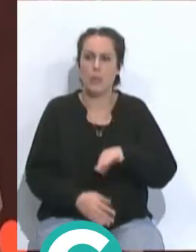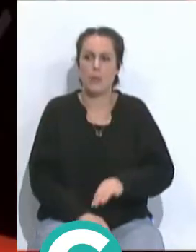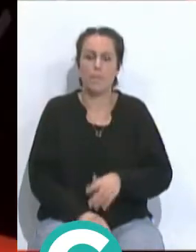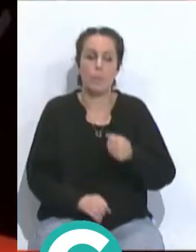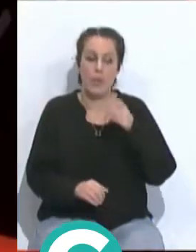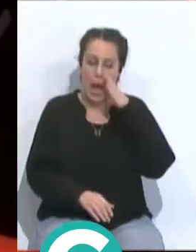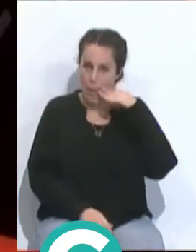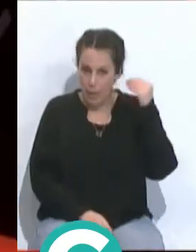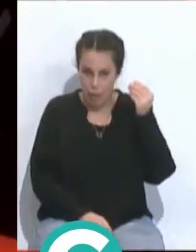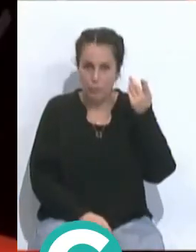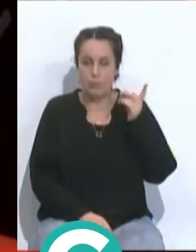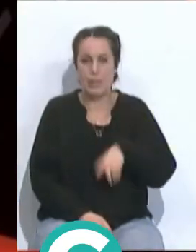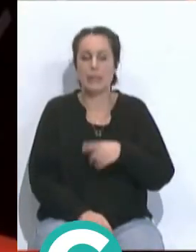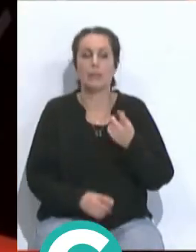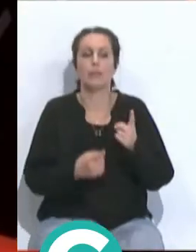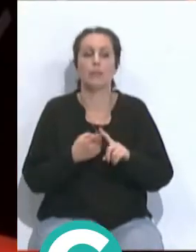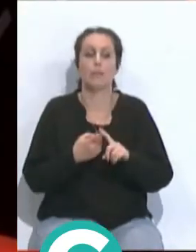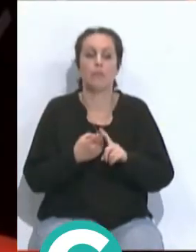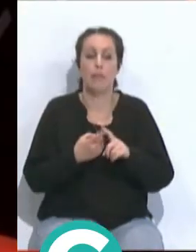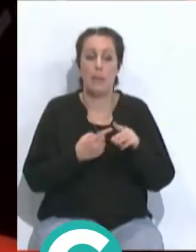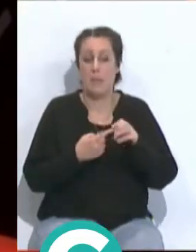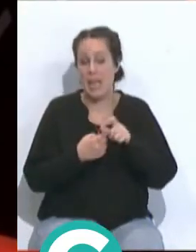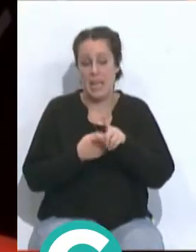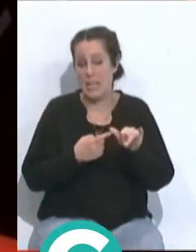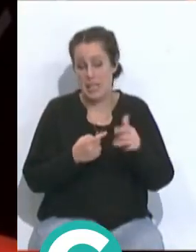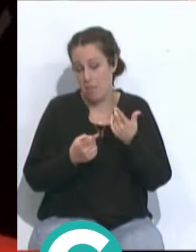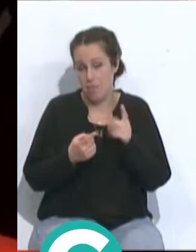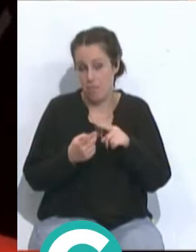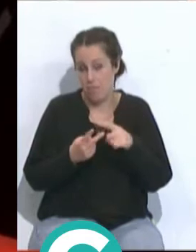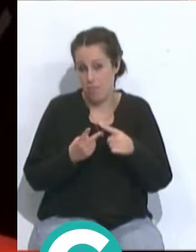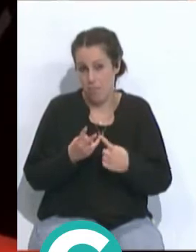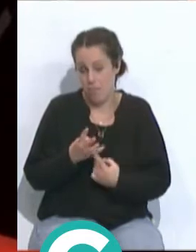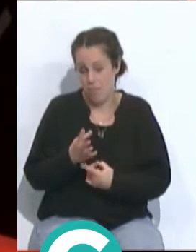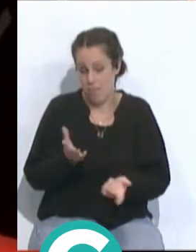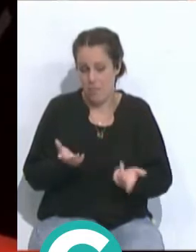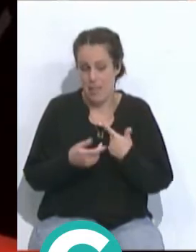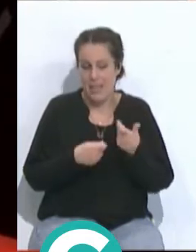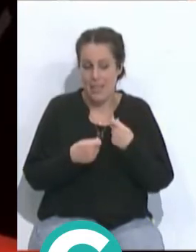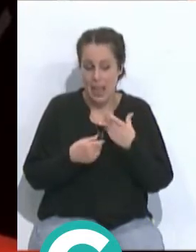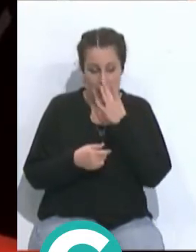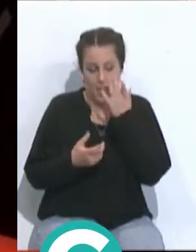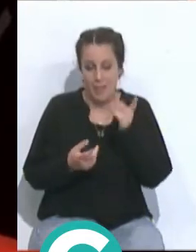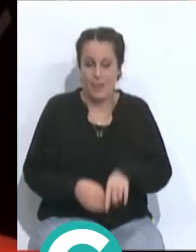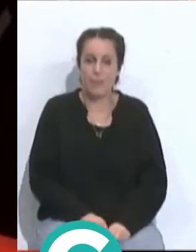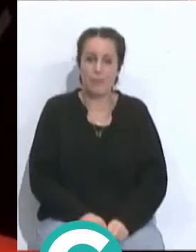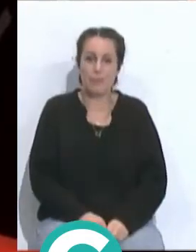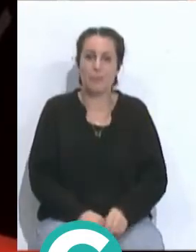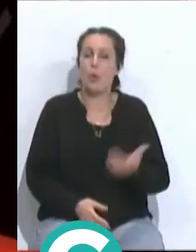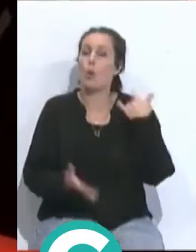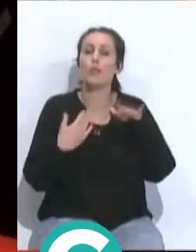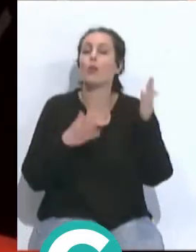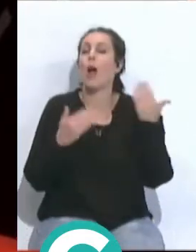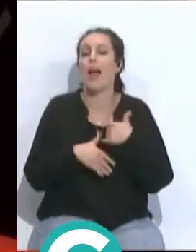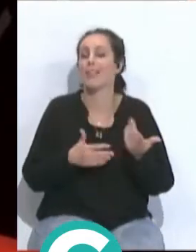En Amazon también, ajá. Bueno, en el Meiji, en fin, ya no en muchos sitios, en la tienda del carnaval también. Ah, bueno, no hay excusa,